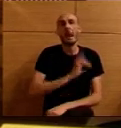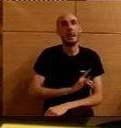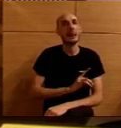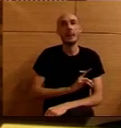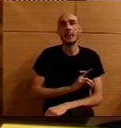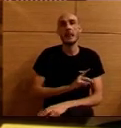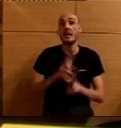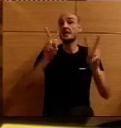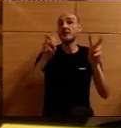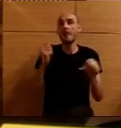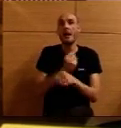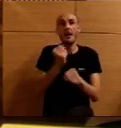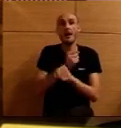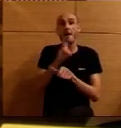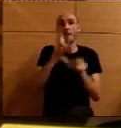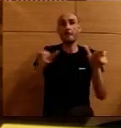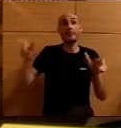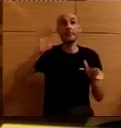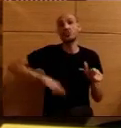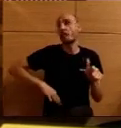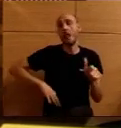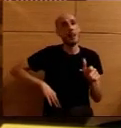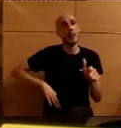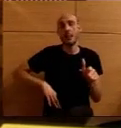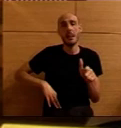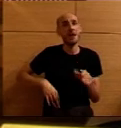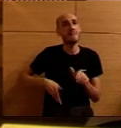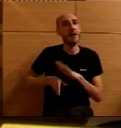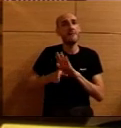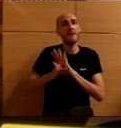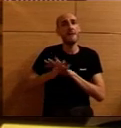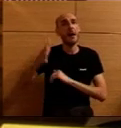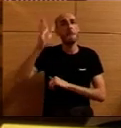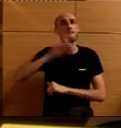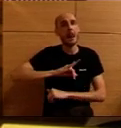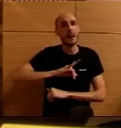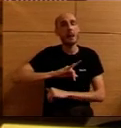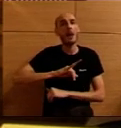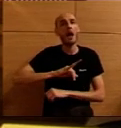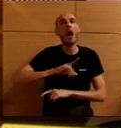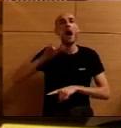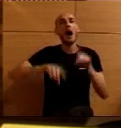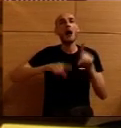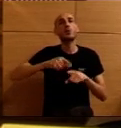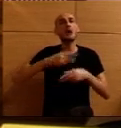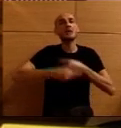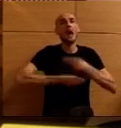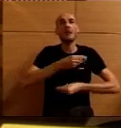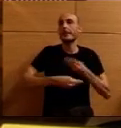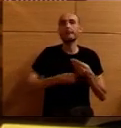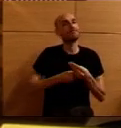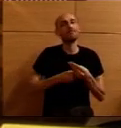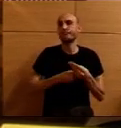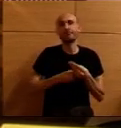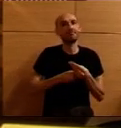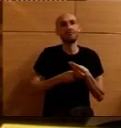en materia de personal y que se fan moltes actuaciones que no deberían de hacerse. Yo